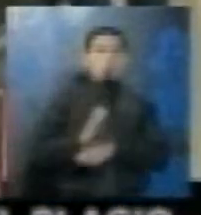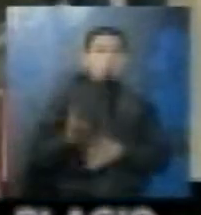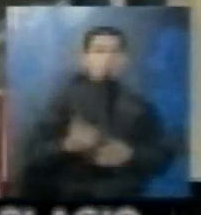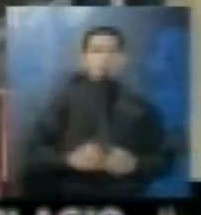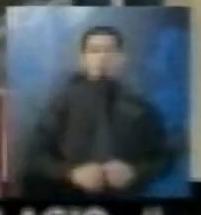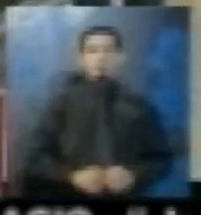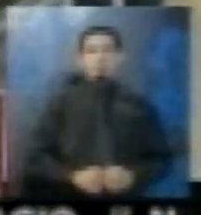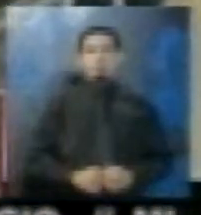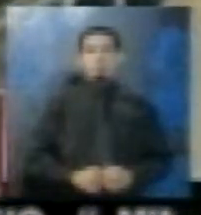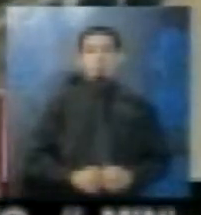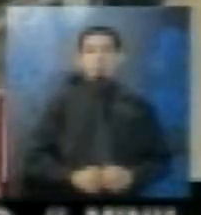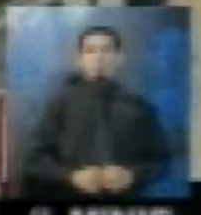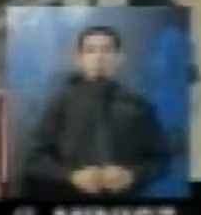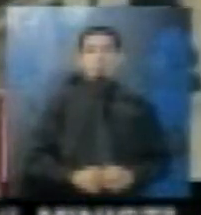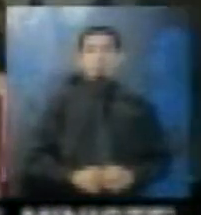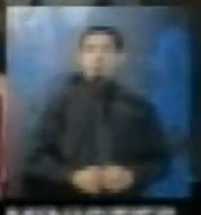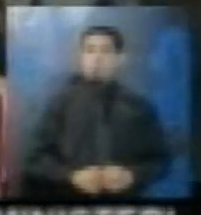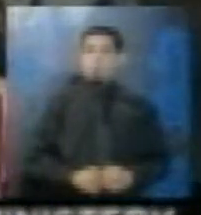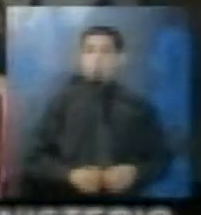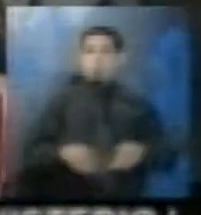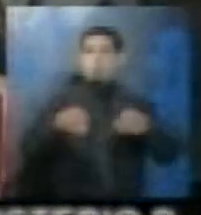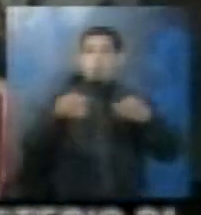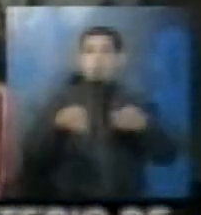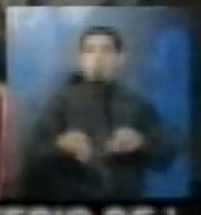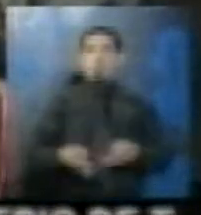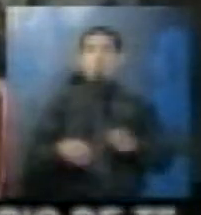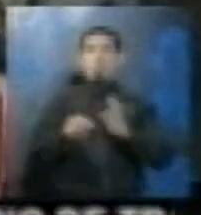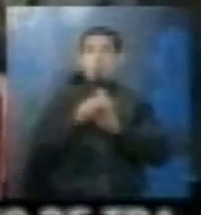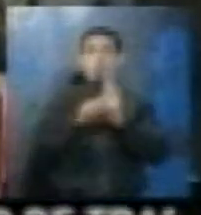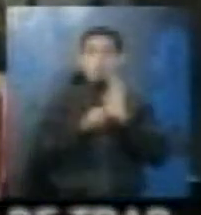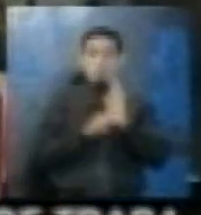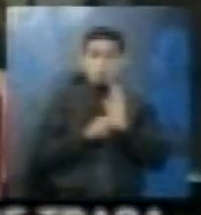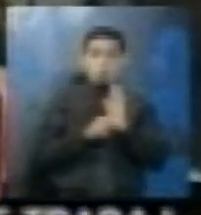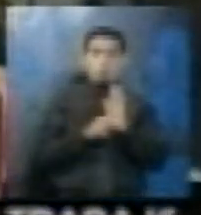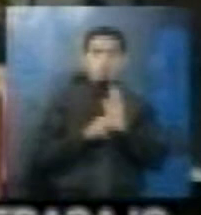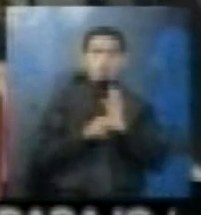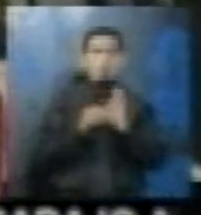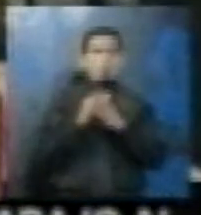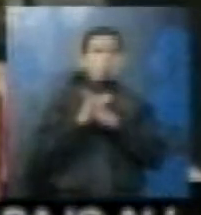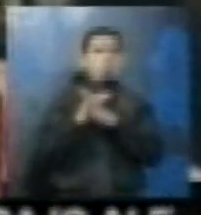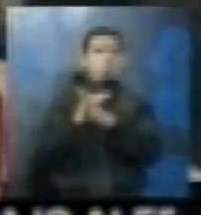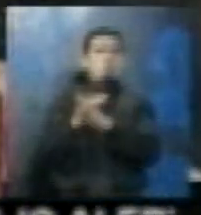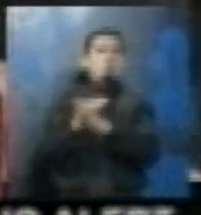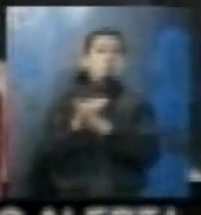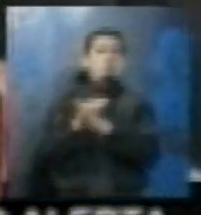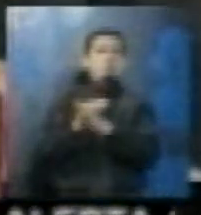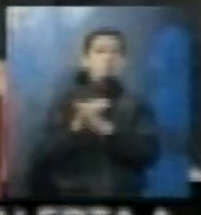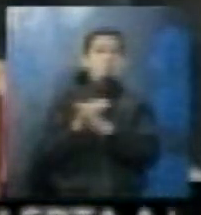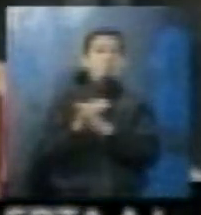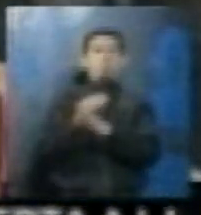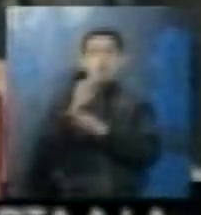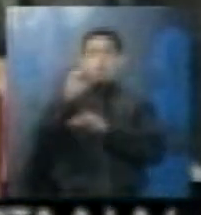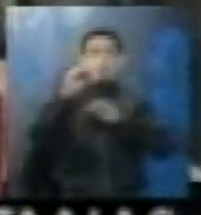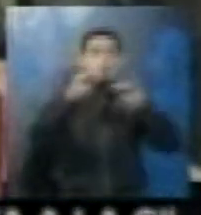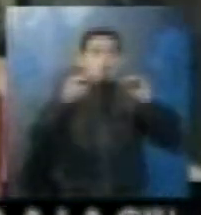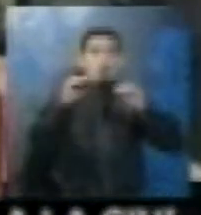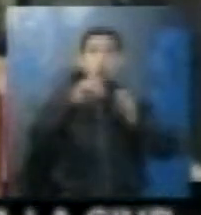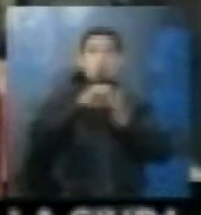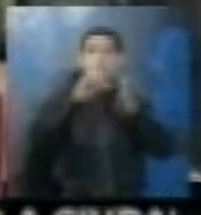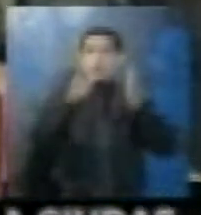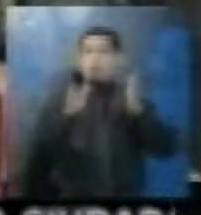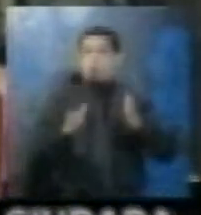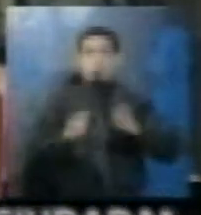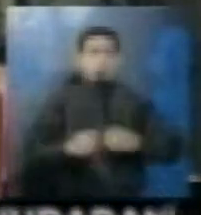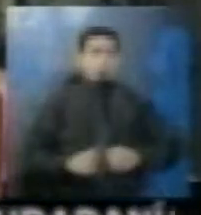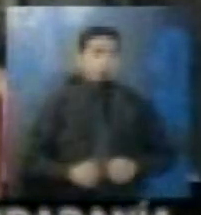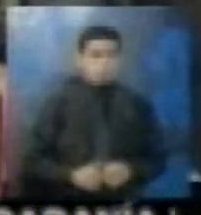alerta. Es una garantía de que se está cumpliendo esta norma, este protocolo de prevención, y eso hay que comunicarle entonces a la ciudadanía